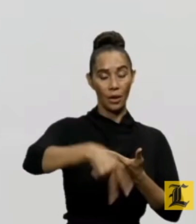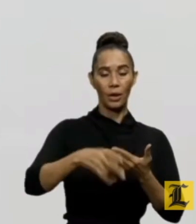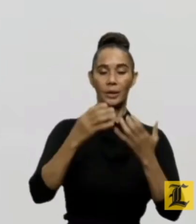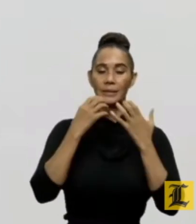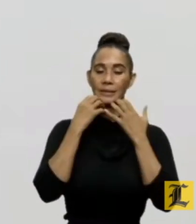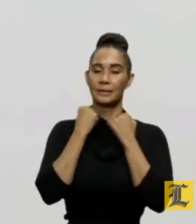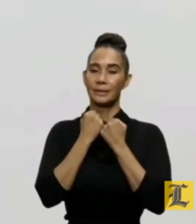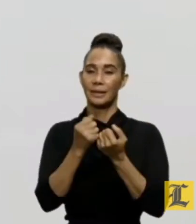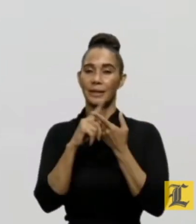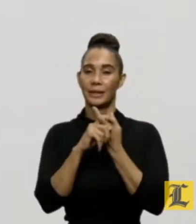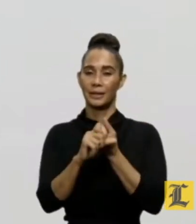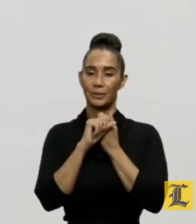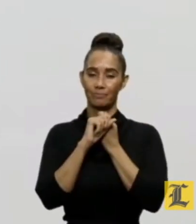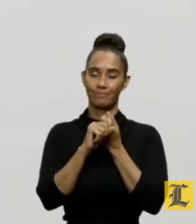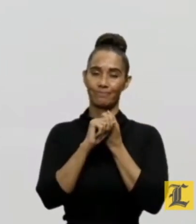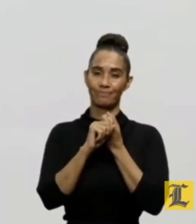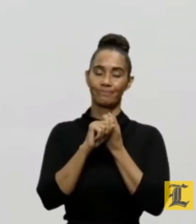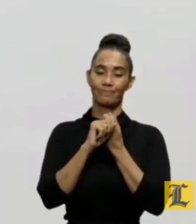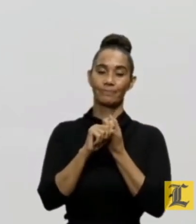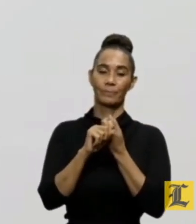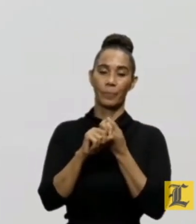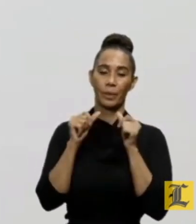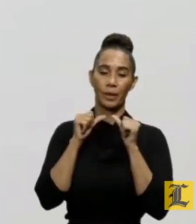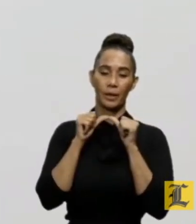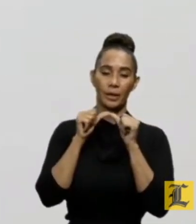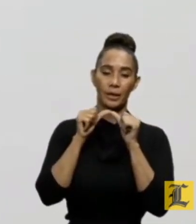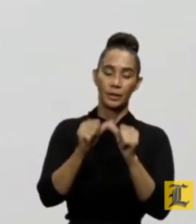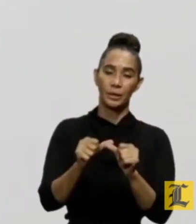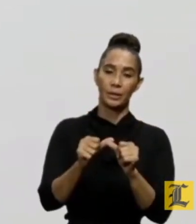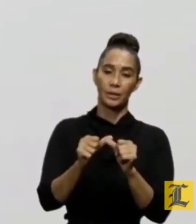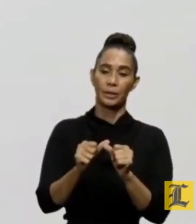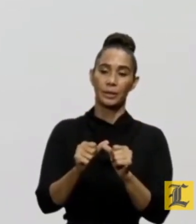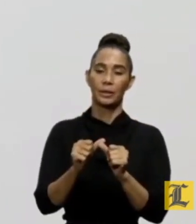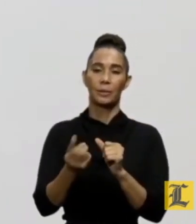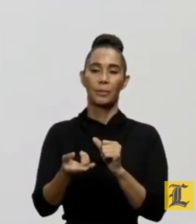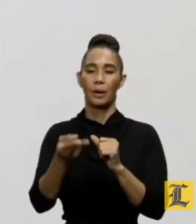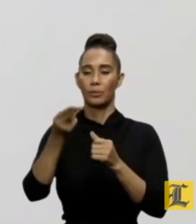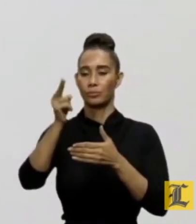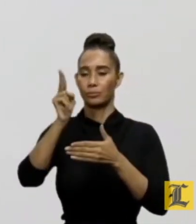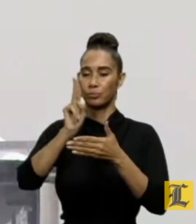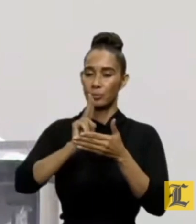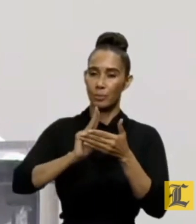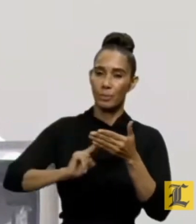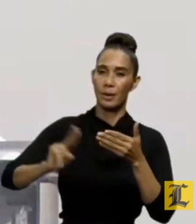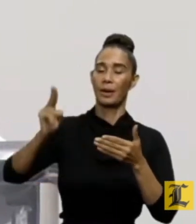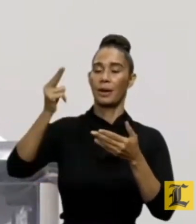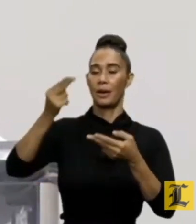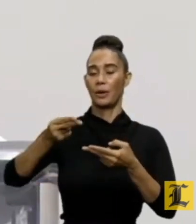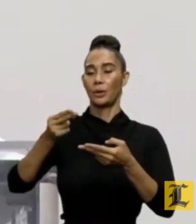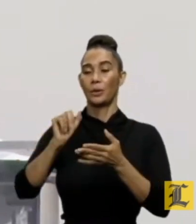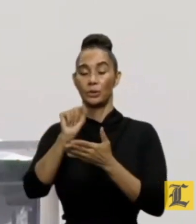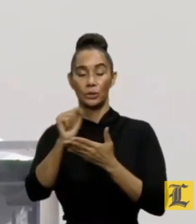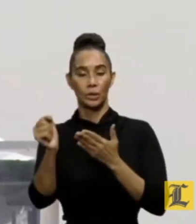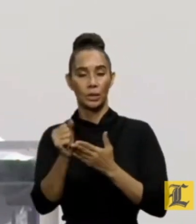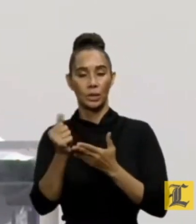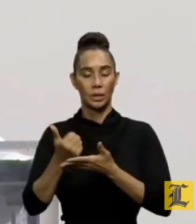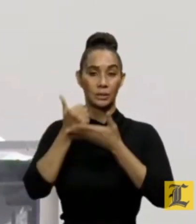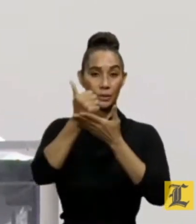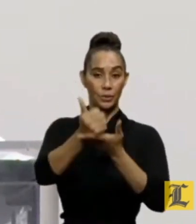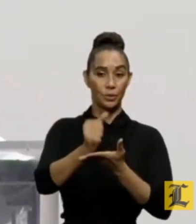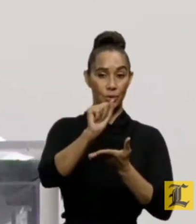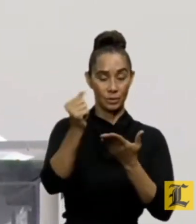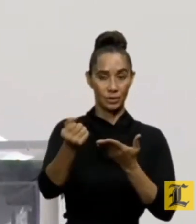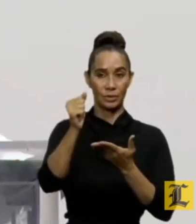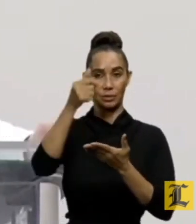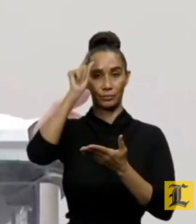queridos amigos, persigue humanizar aún más las acciones sociales, las ayudas sociales